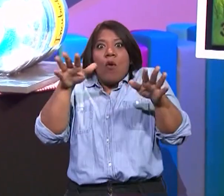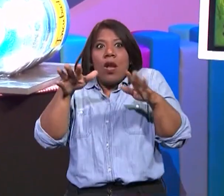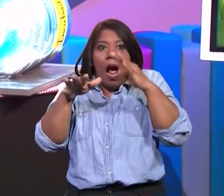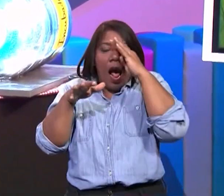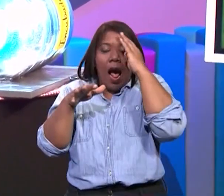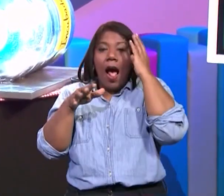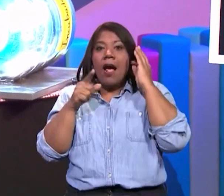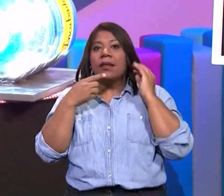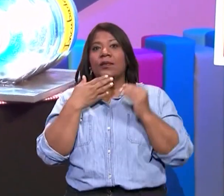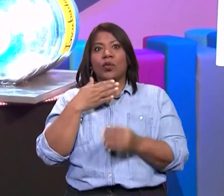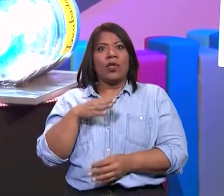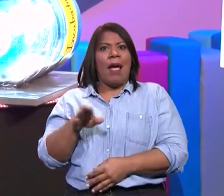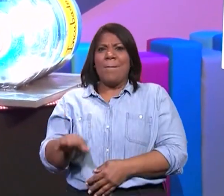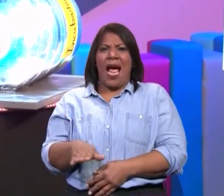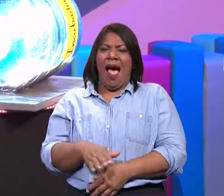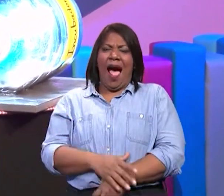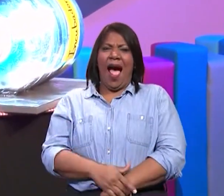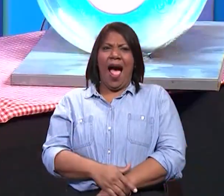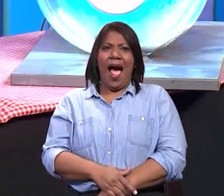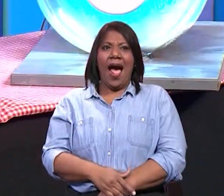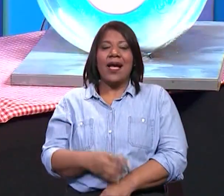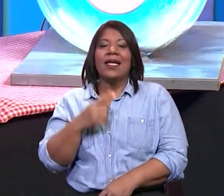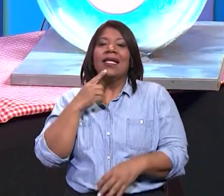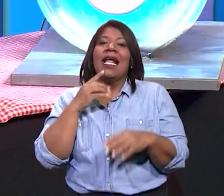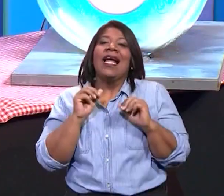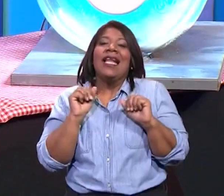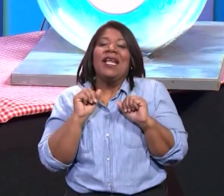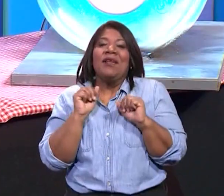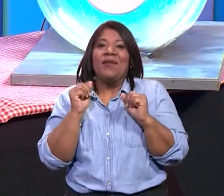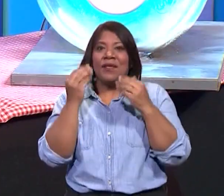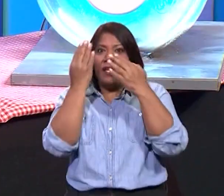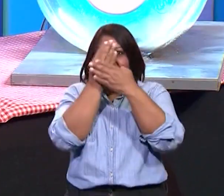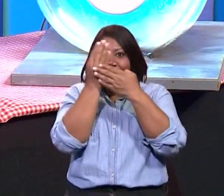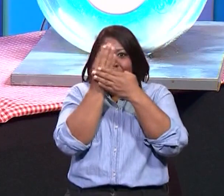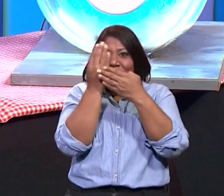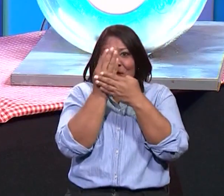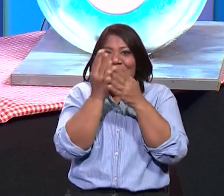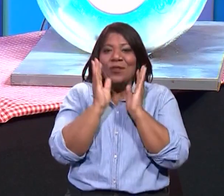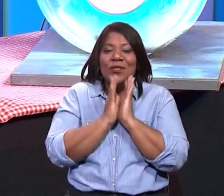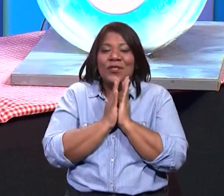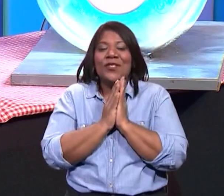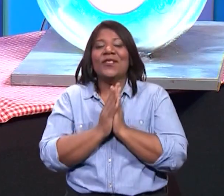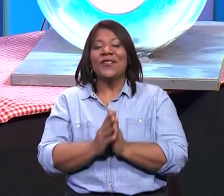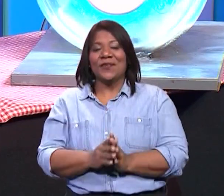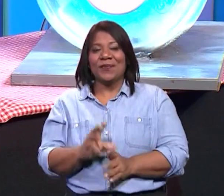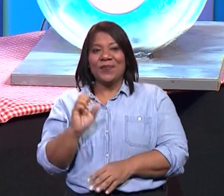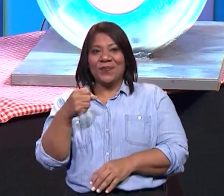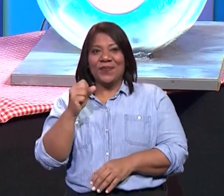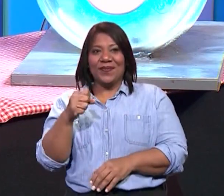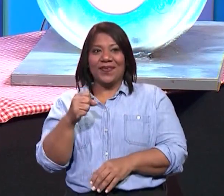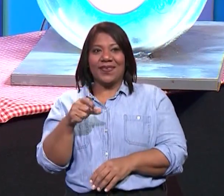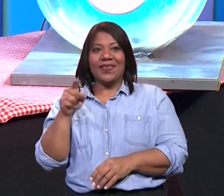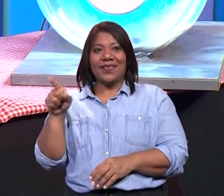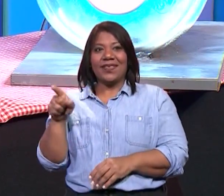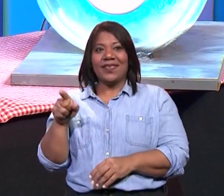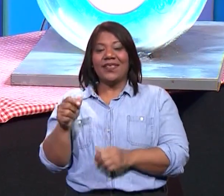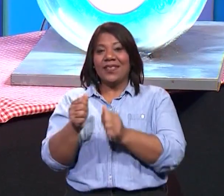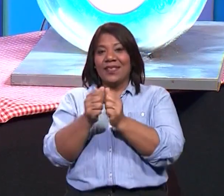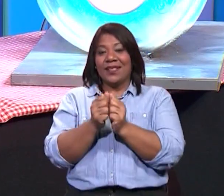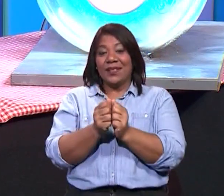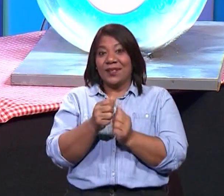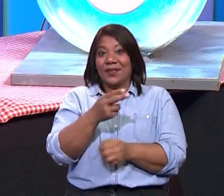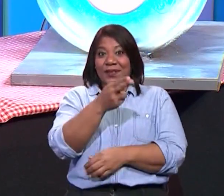Ella está intranquila. Está nerviosa de que está en la televisión, ¿verdad? Y está compartiendo con